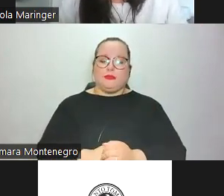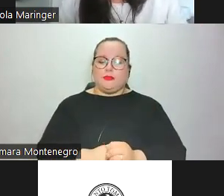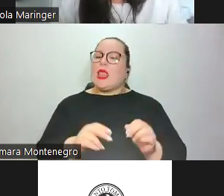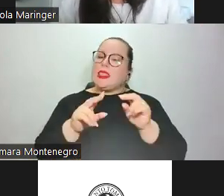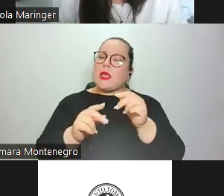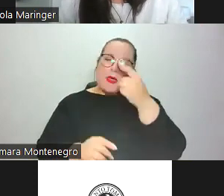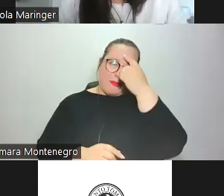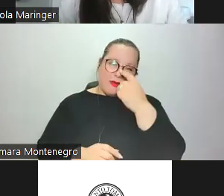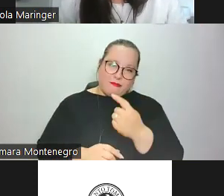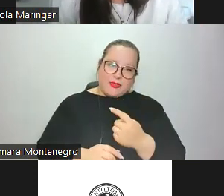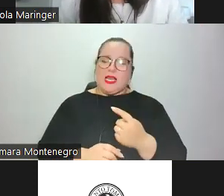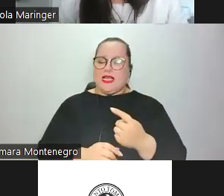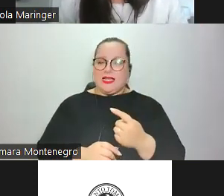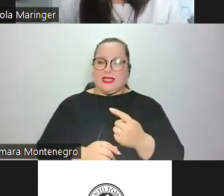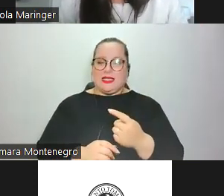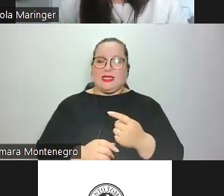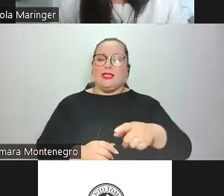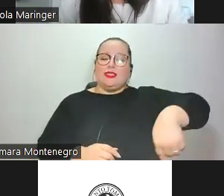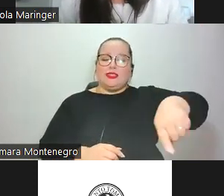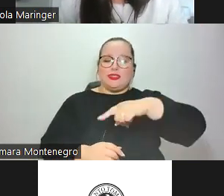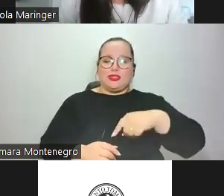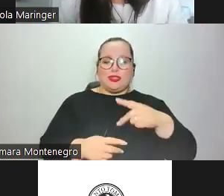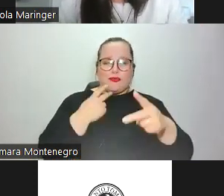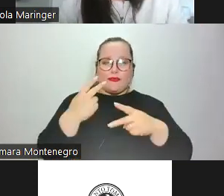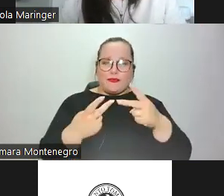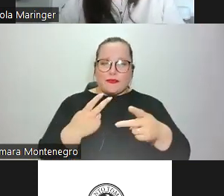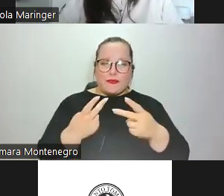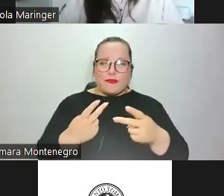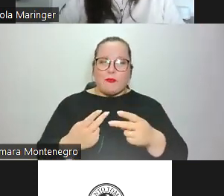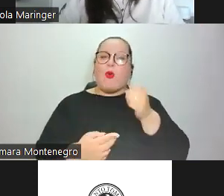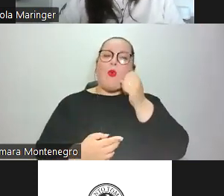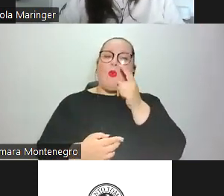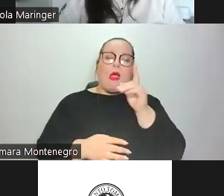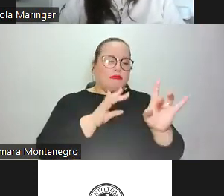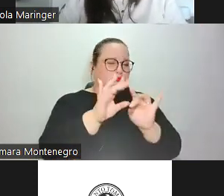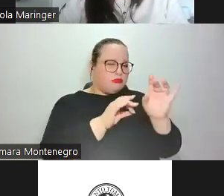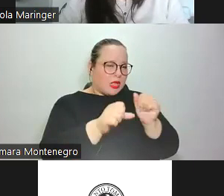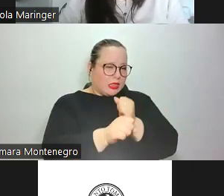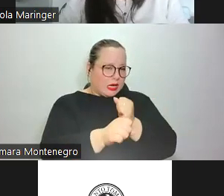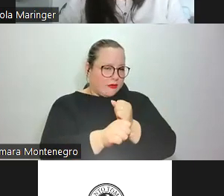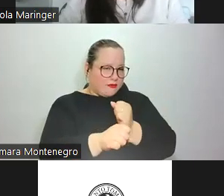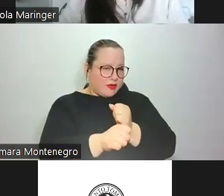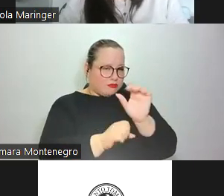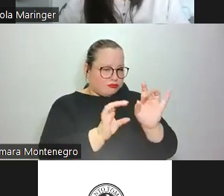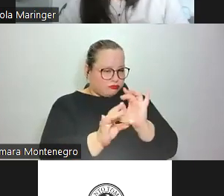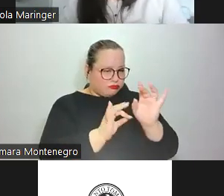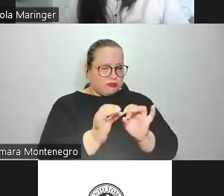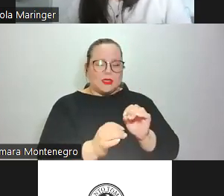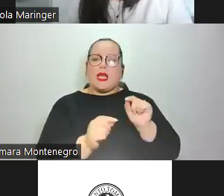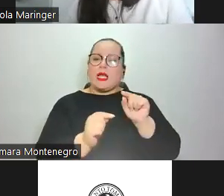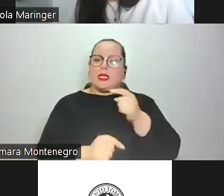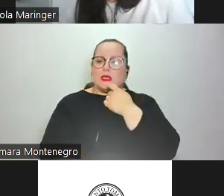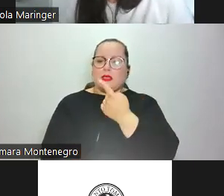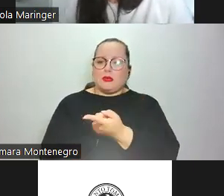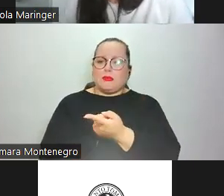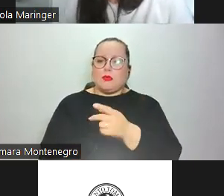perfil profesional que tiene que ver con las preferencias laborales. Y Mira. aquí yo te voy a preguntar,